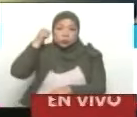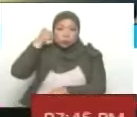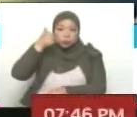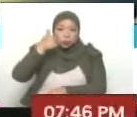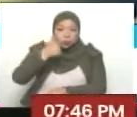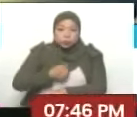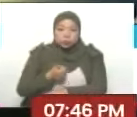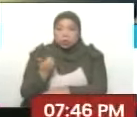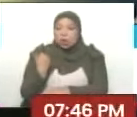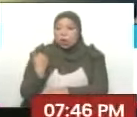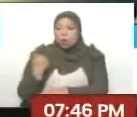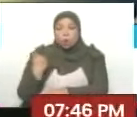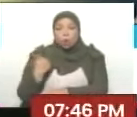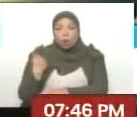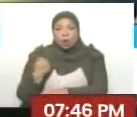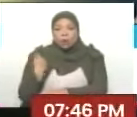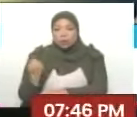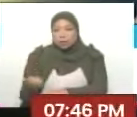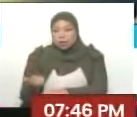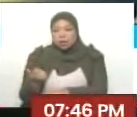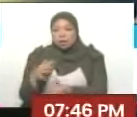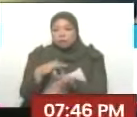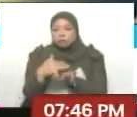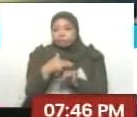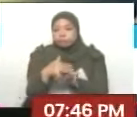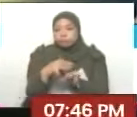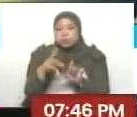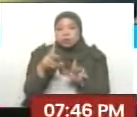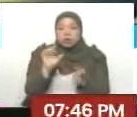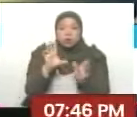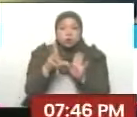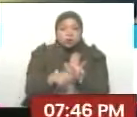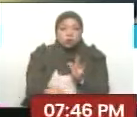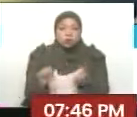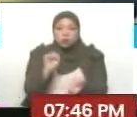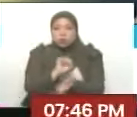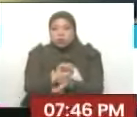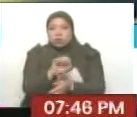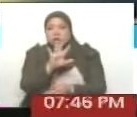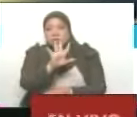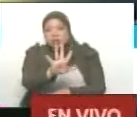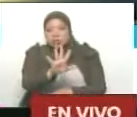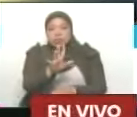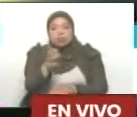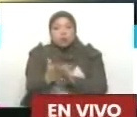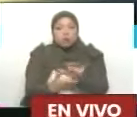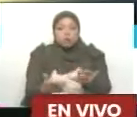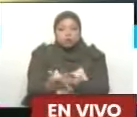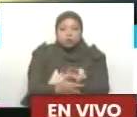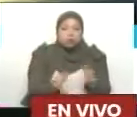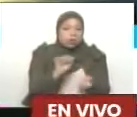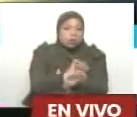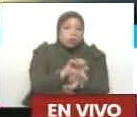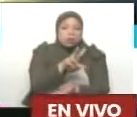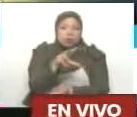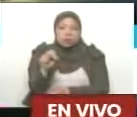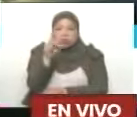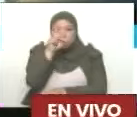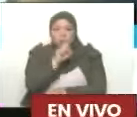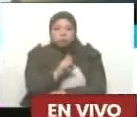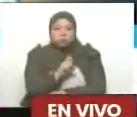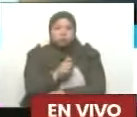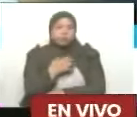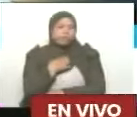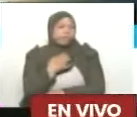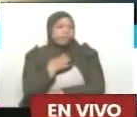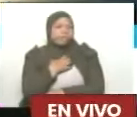cualquier delito. Inclusive si hay acumulación de delitos, si hay 5, 10, 20 delitos, la pena máxima 30 años. Y eso no